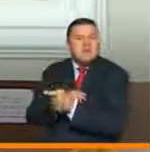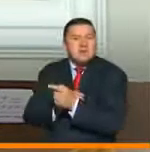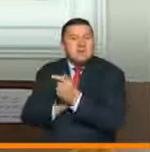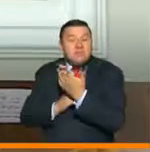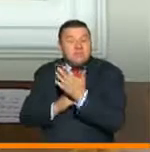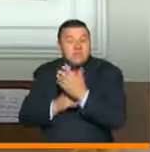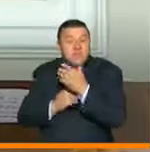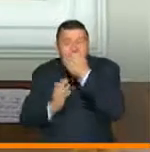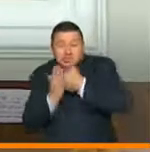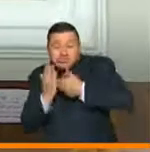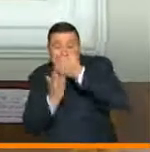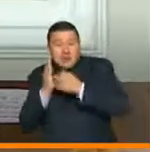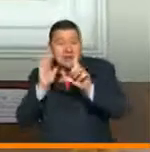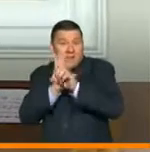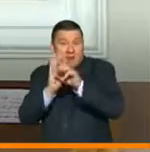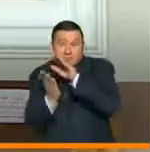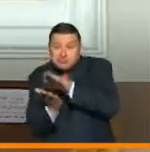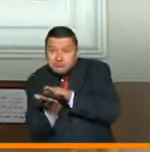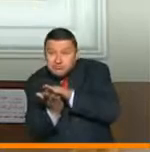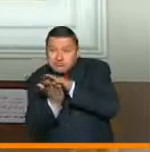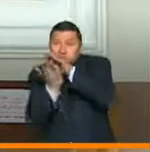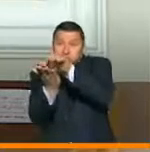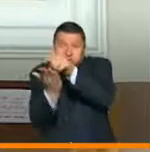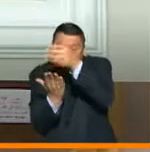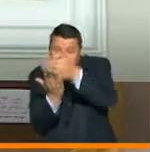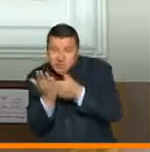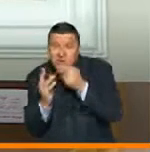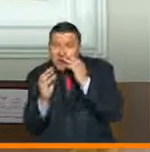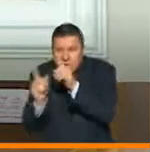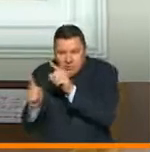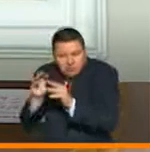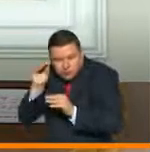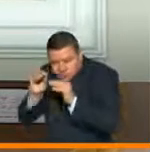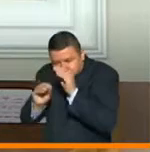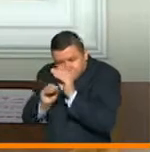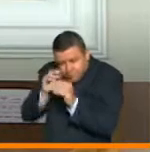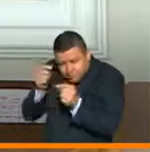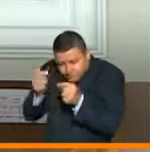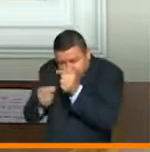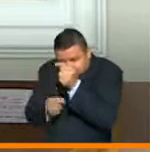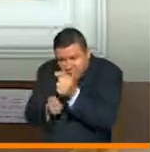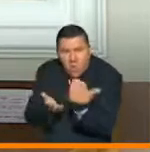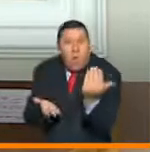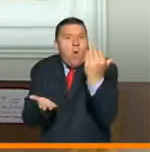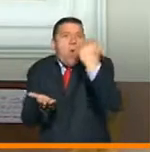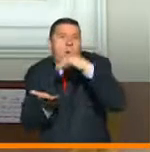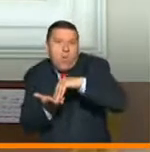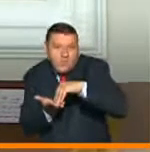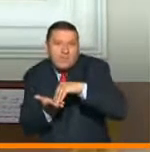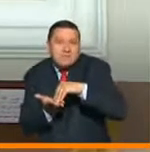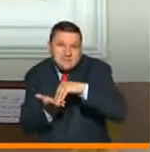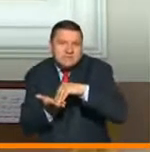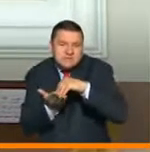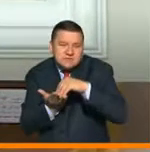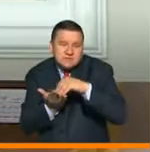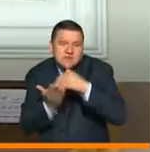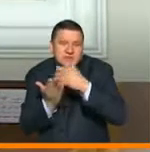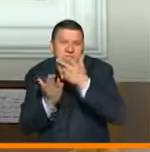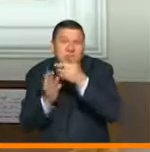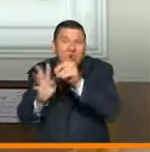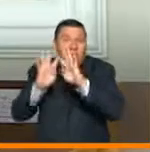dentro del trámite legislativo construya un nuevo texto con el